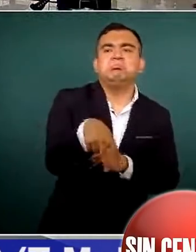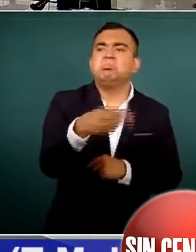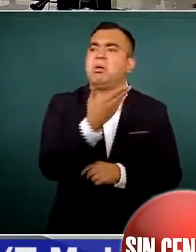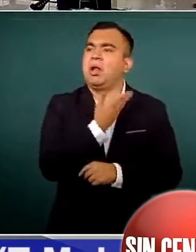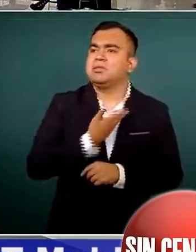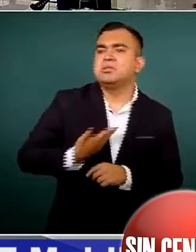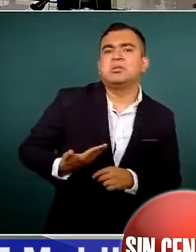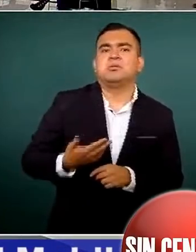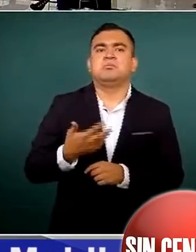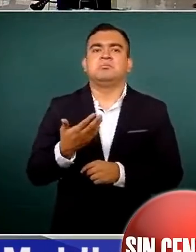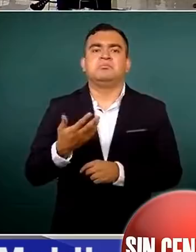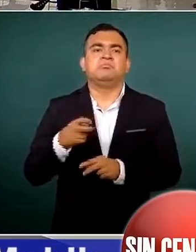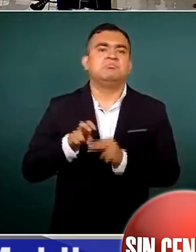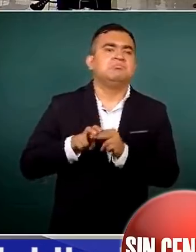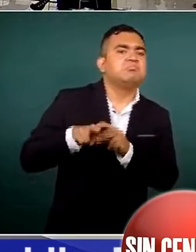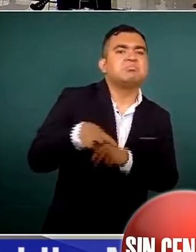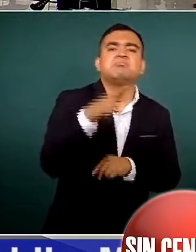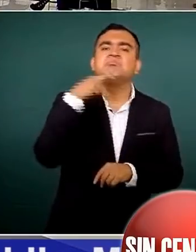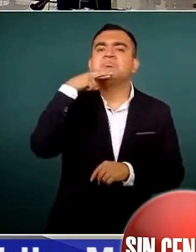lujosas,